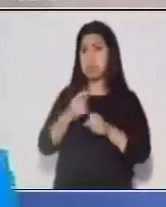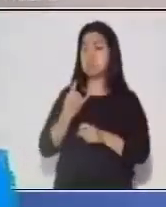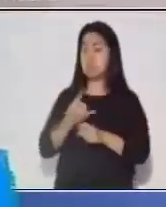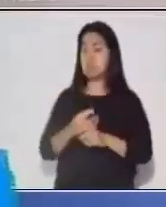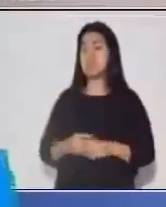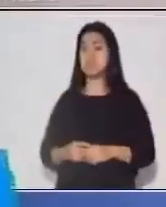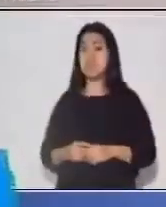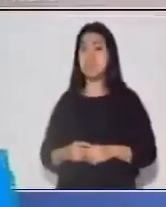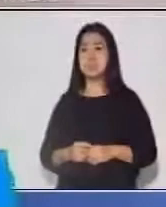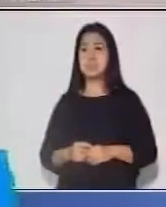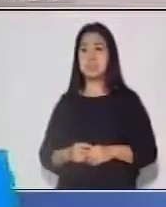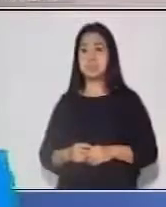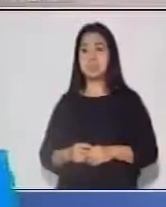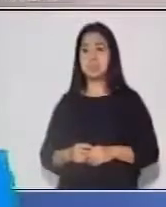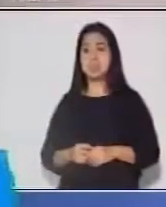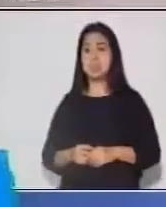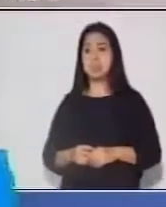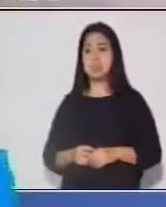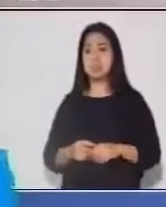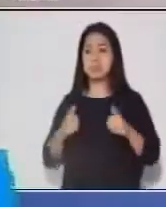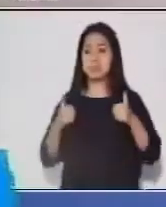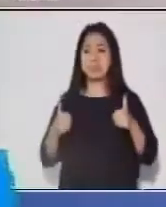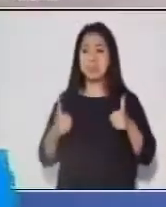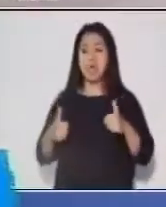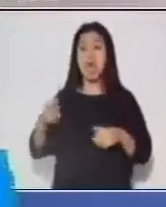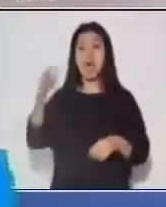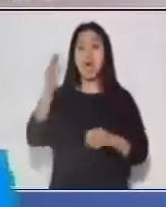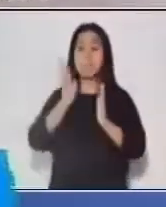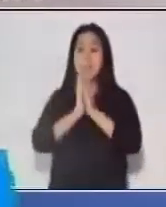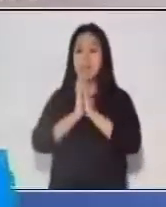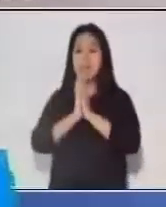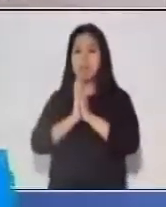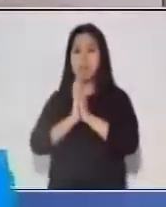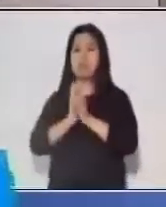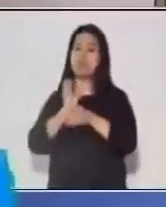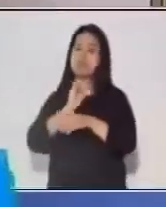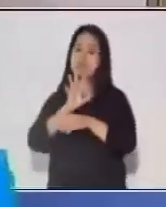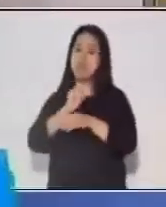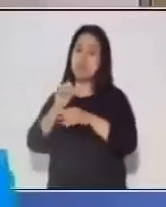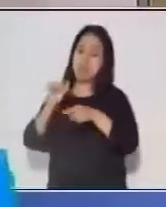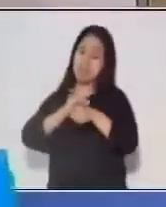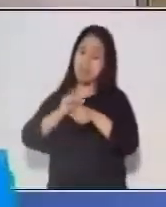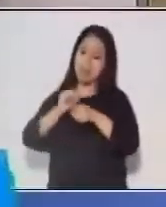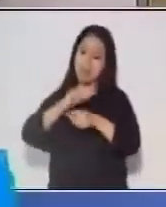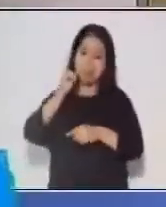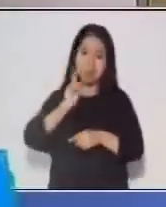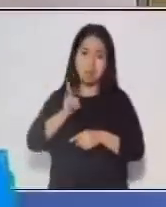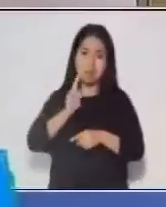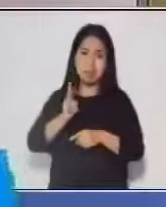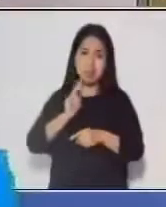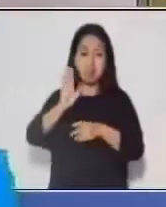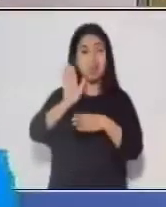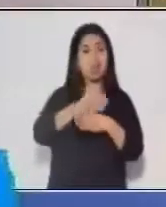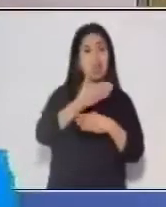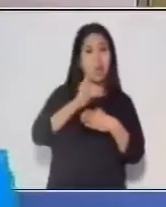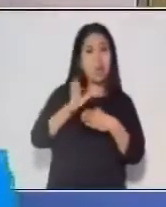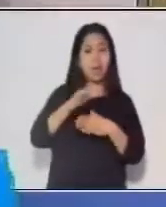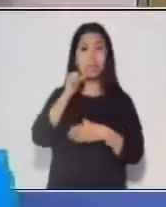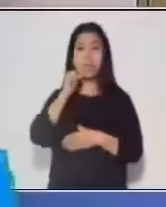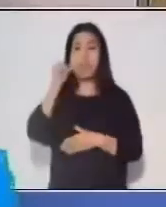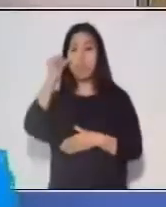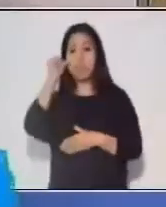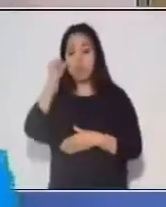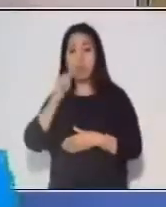elipse. Bien, chicos, les recomiendo que practiquen constantemente, que compartan con un adulto,